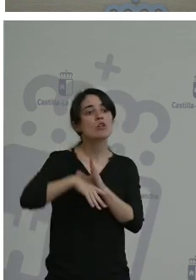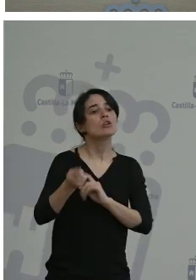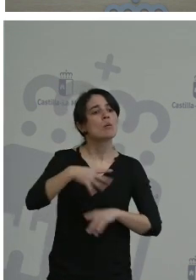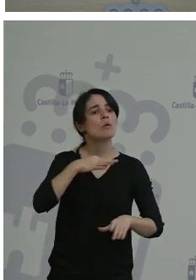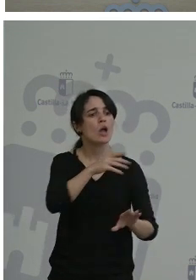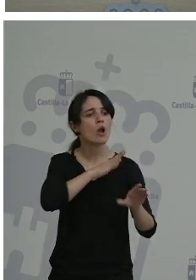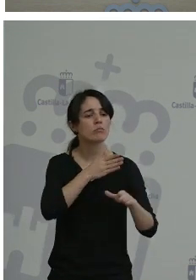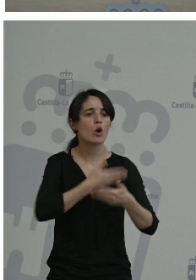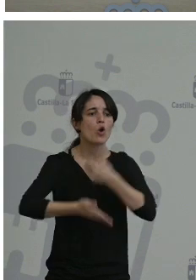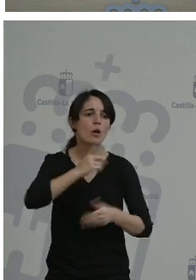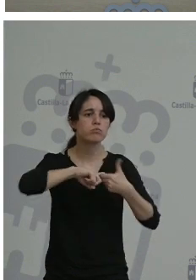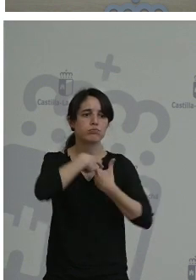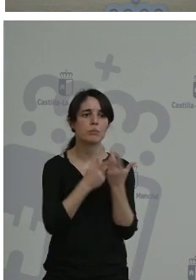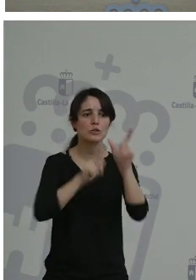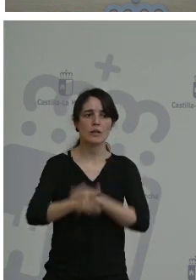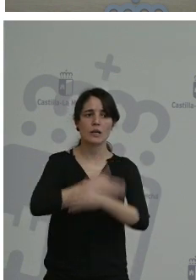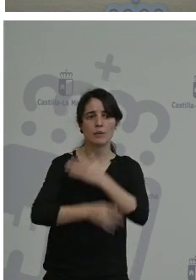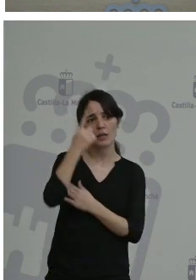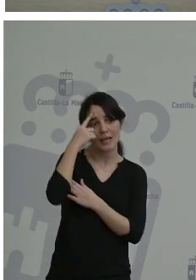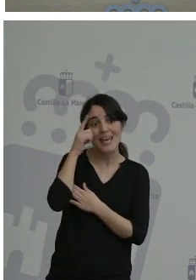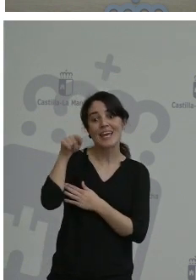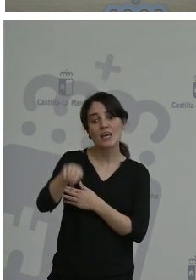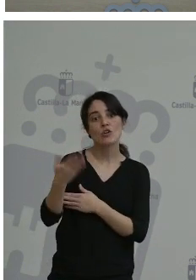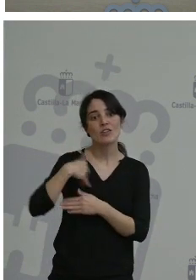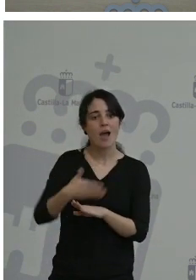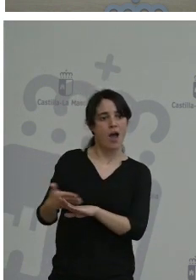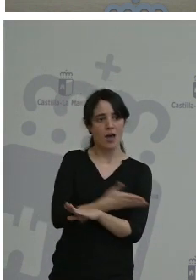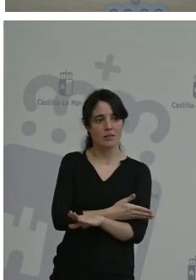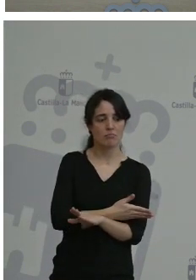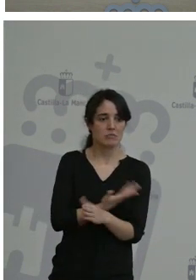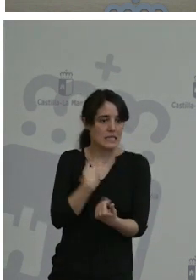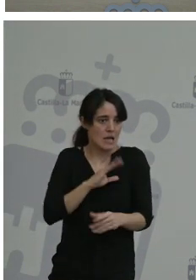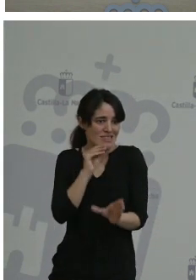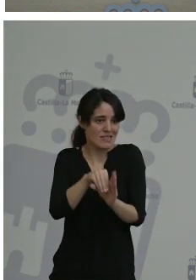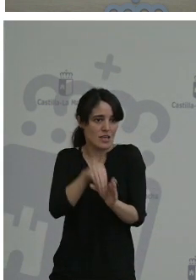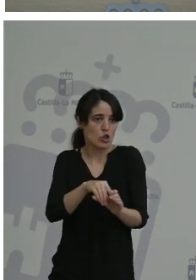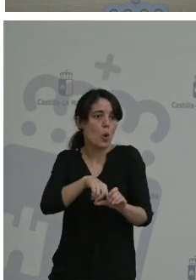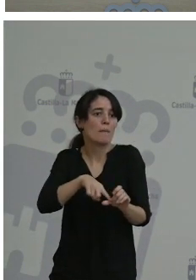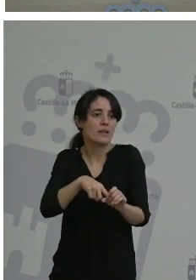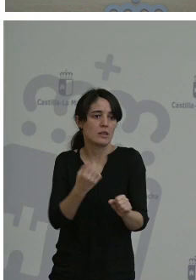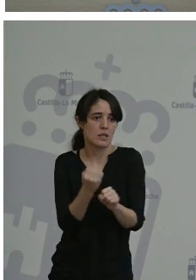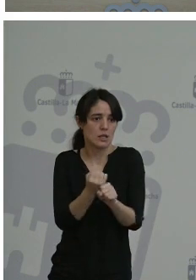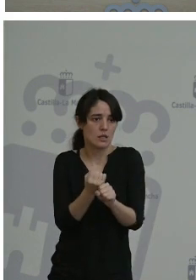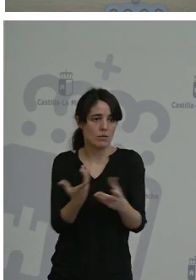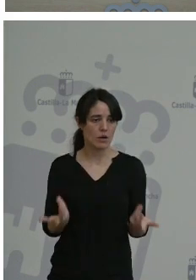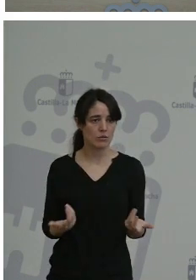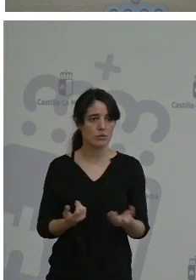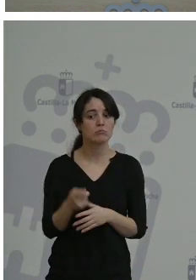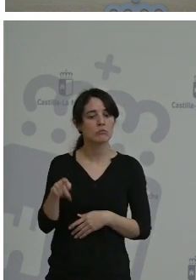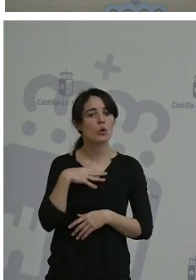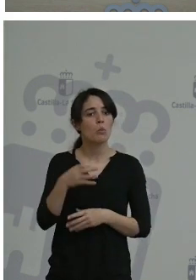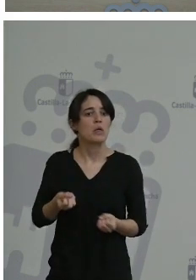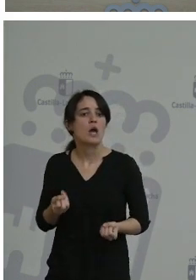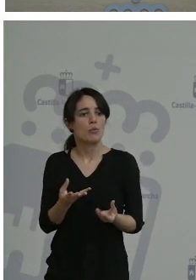intelectual que forman ya parte de la Administración y que son trabajadores. Y consideramos, pues, que tienen también mucho que aportar a la hora de estar